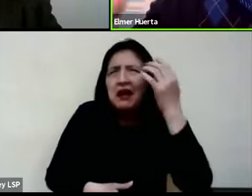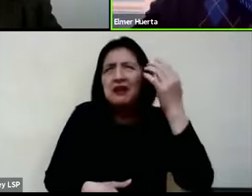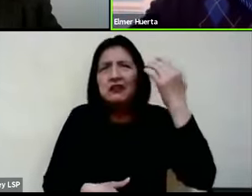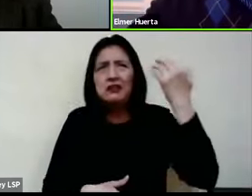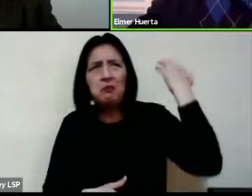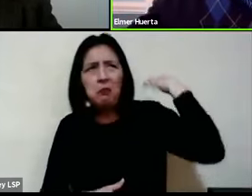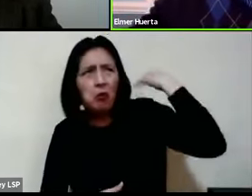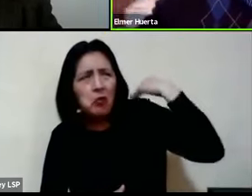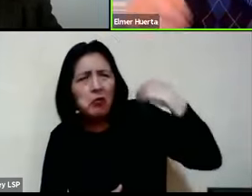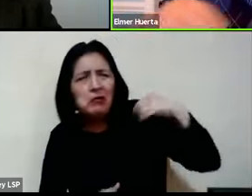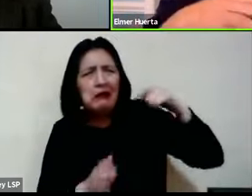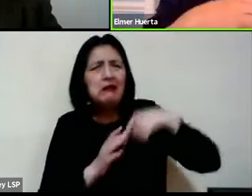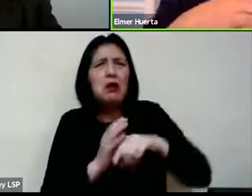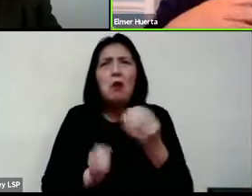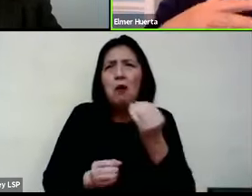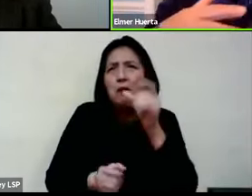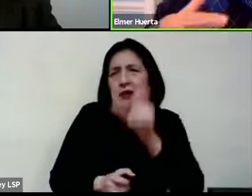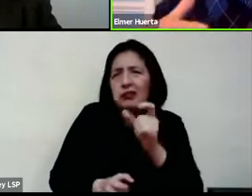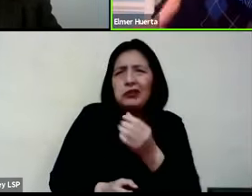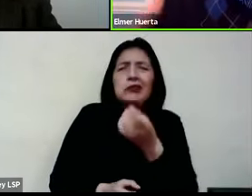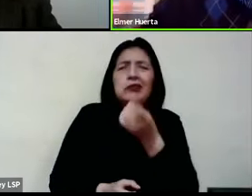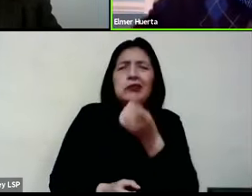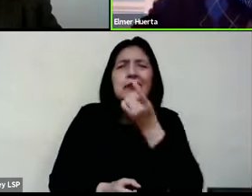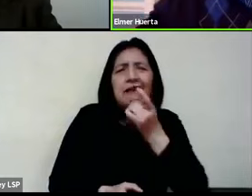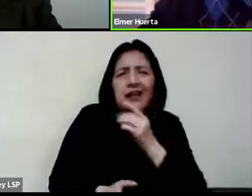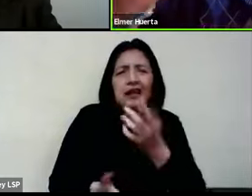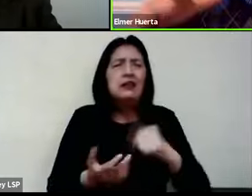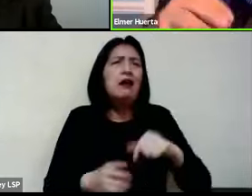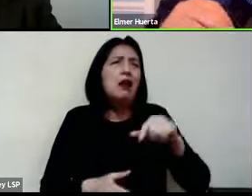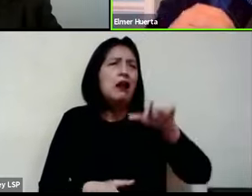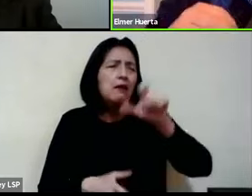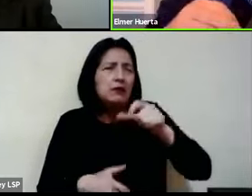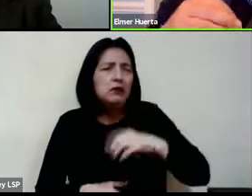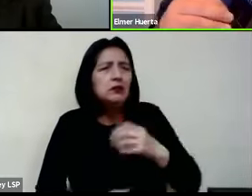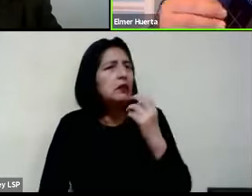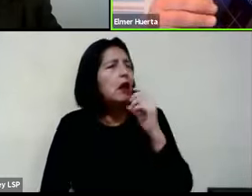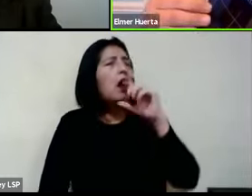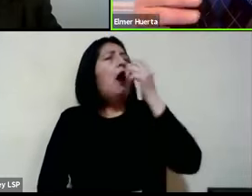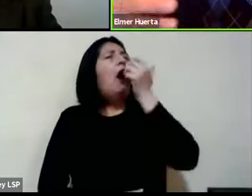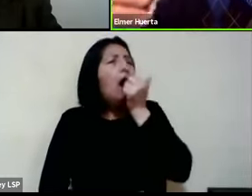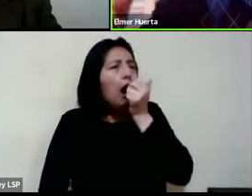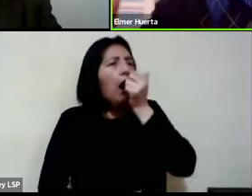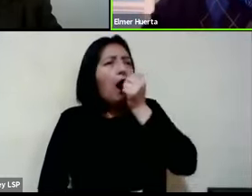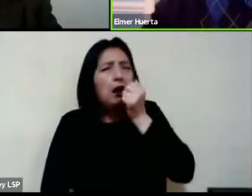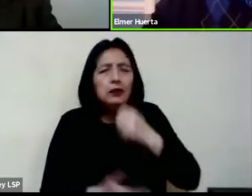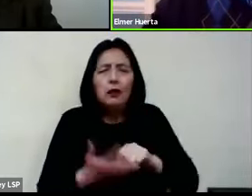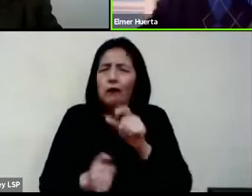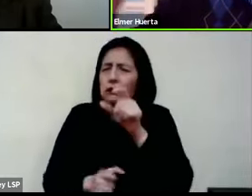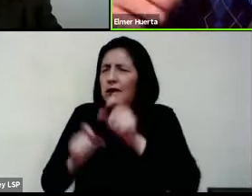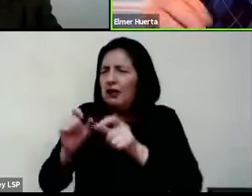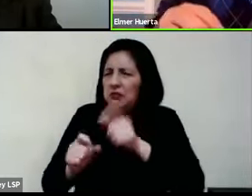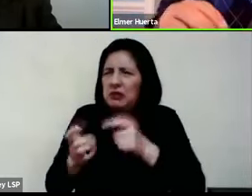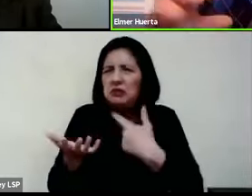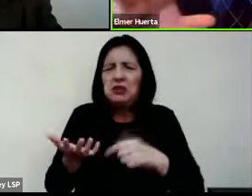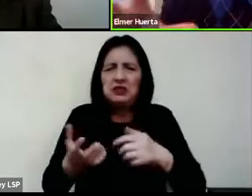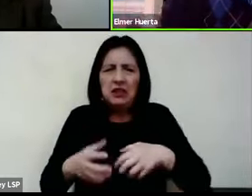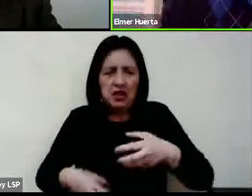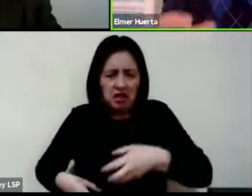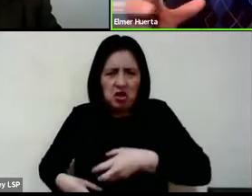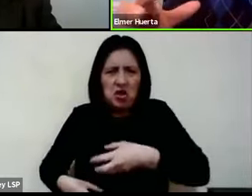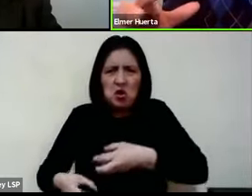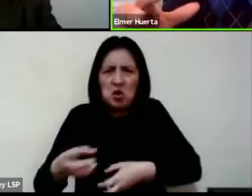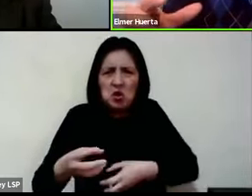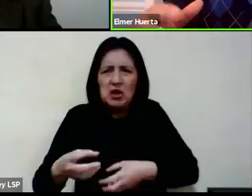personas que tienen diabetes, las personas que tienen asma, las personas que han sido trasplantadas,